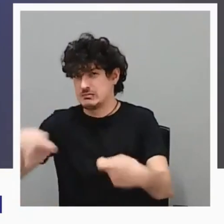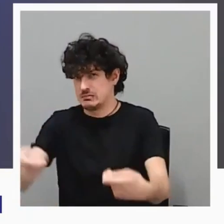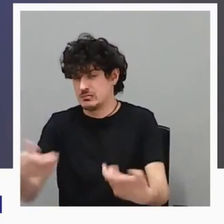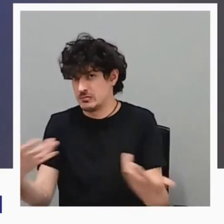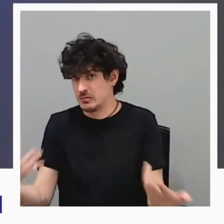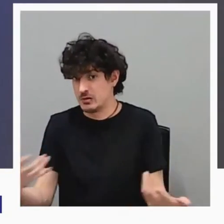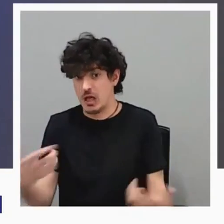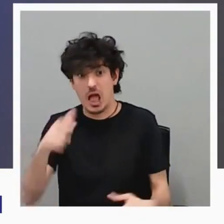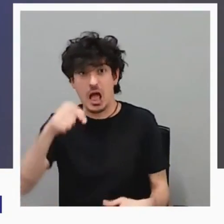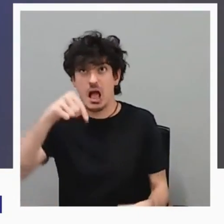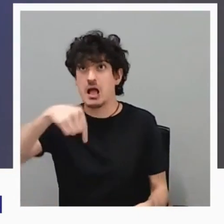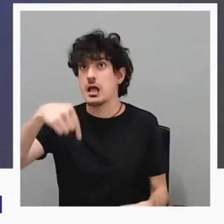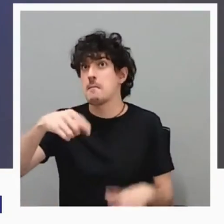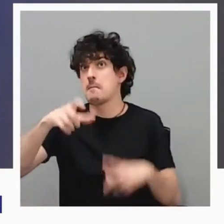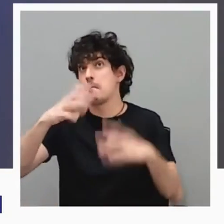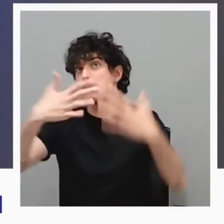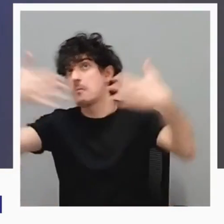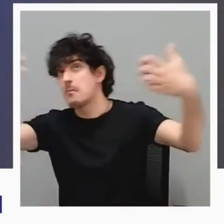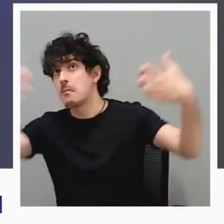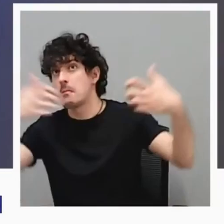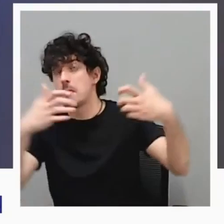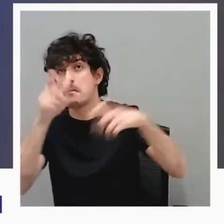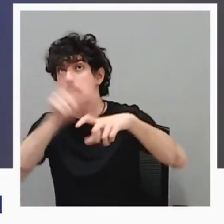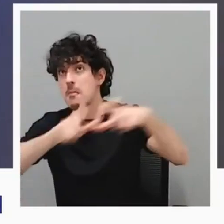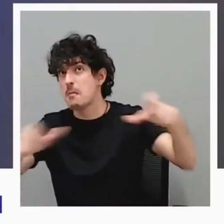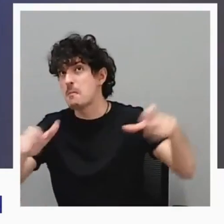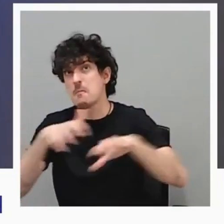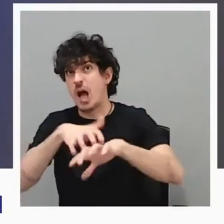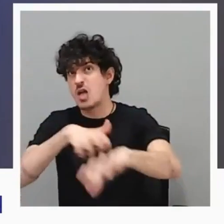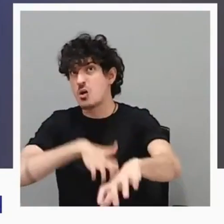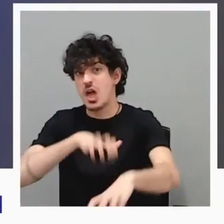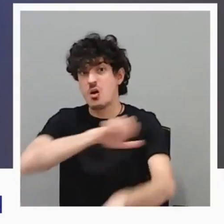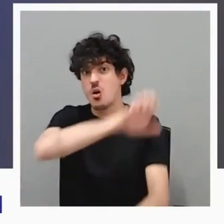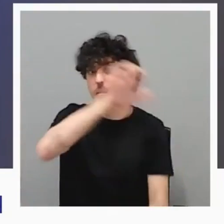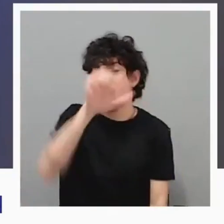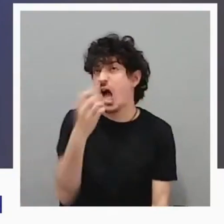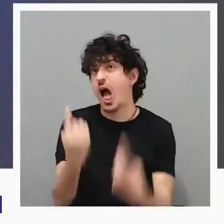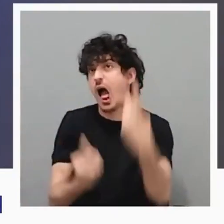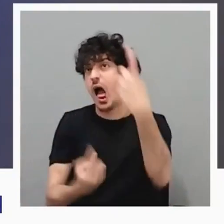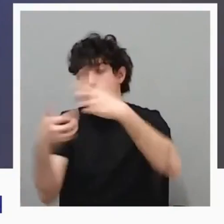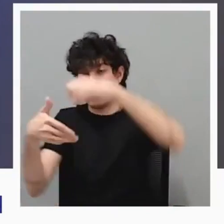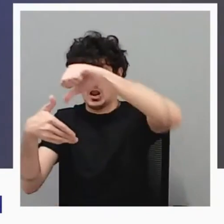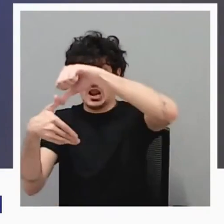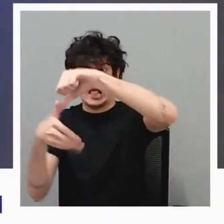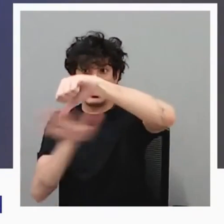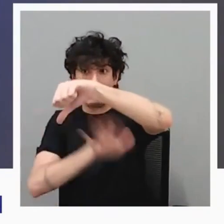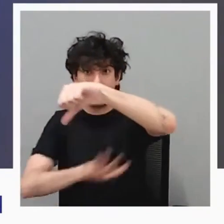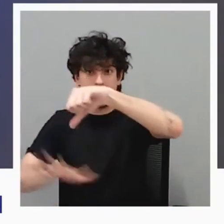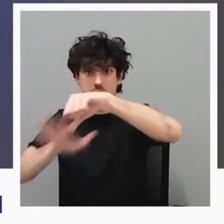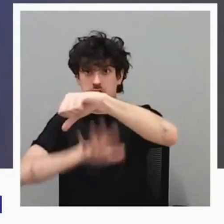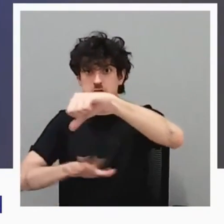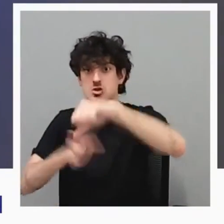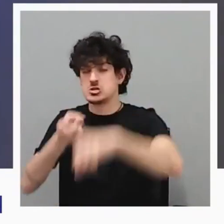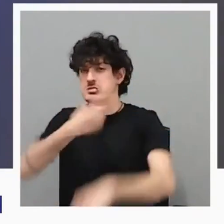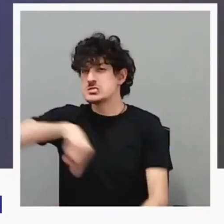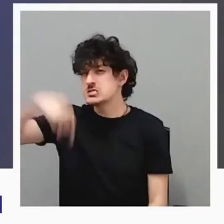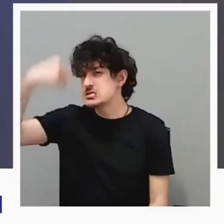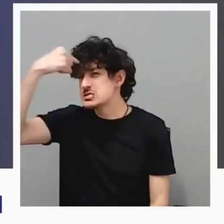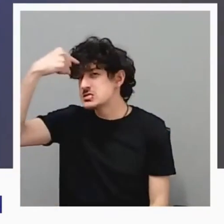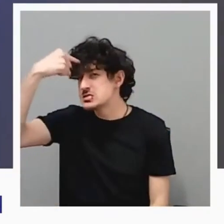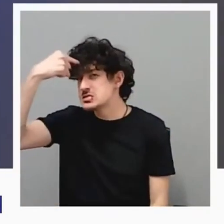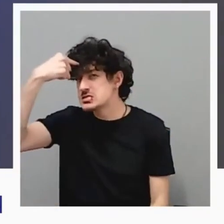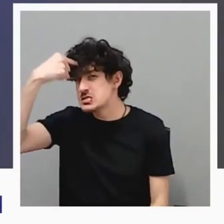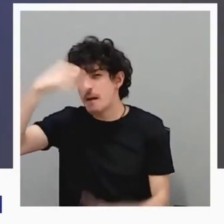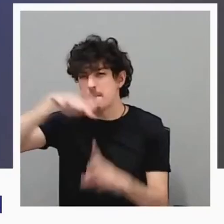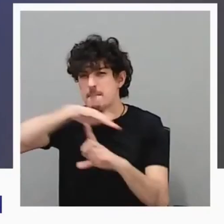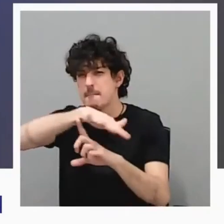diría prácticamente la mayoría europeos y algunos compañeros latinoamericanos, tenemos una cierta obsesión, no por el medio ambiente, pero esa obsesión por el medio